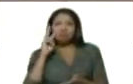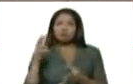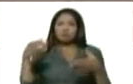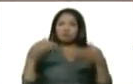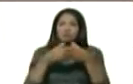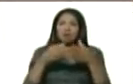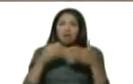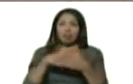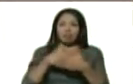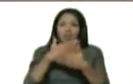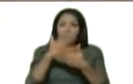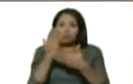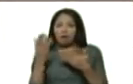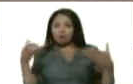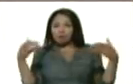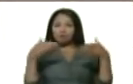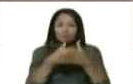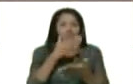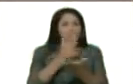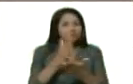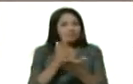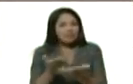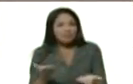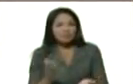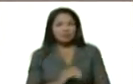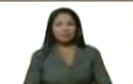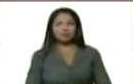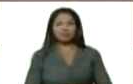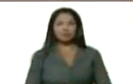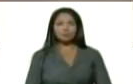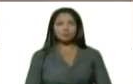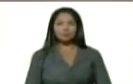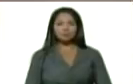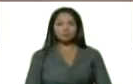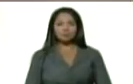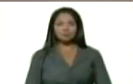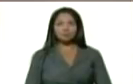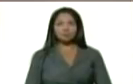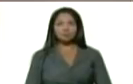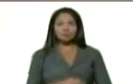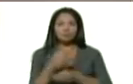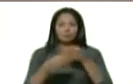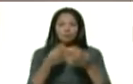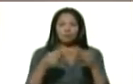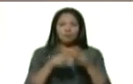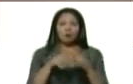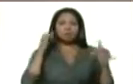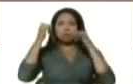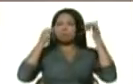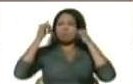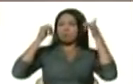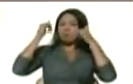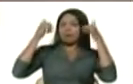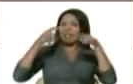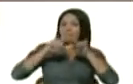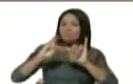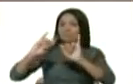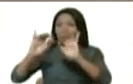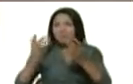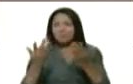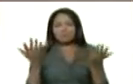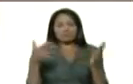reúnen en la madrugada. ¿Ah? Como que estuvieran en una rumba,